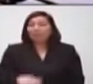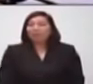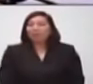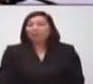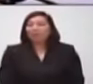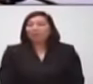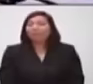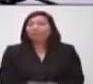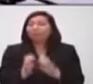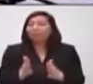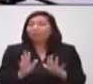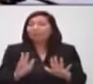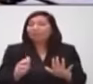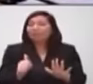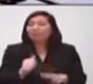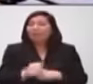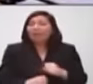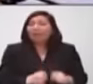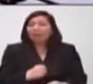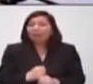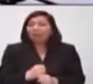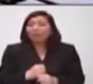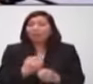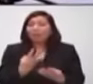sido sentenciado a 16 años de cárcel.